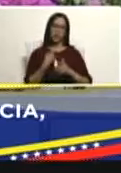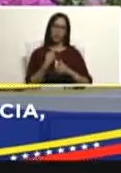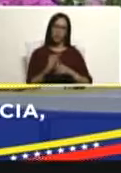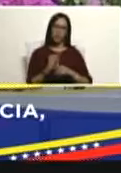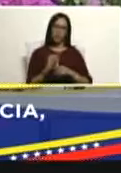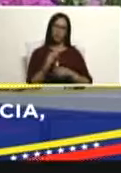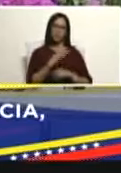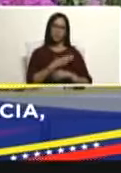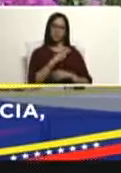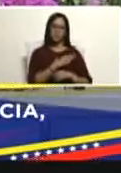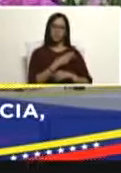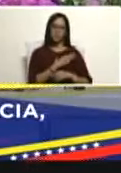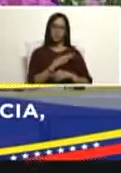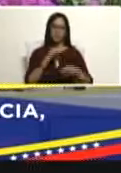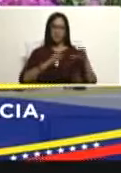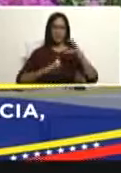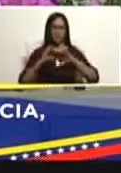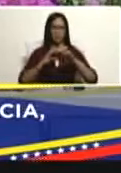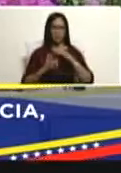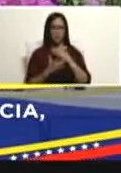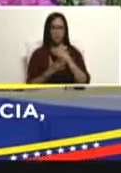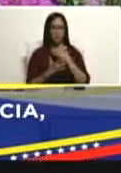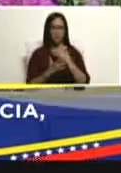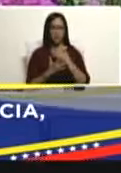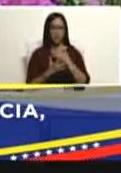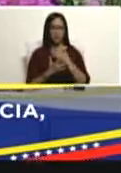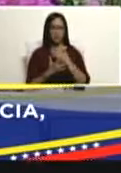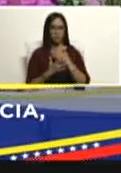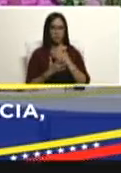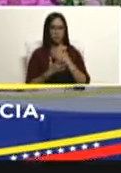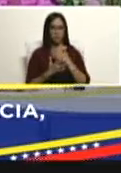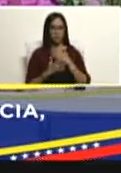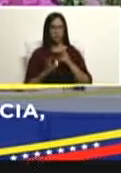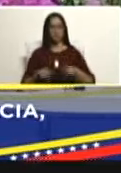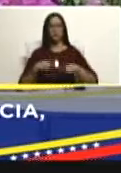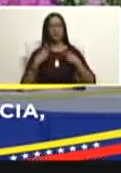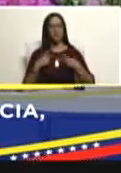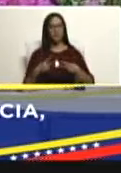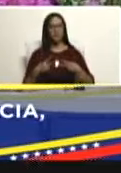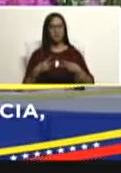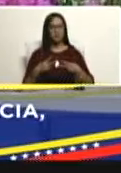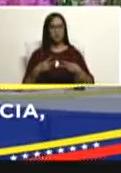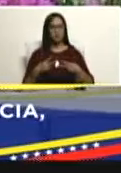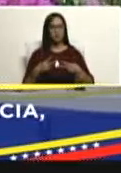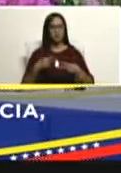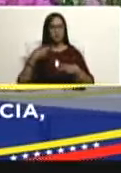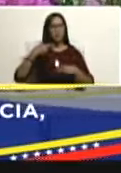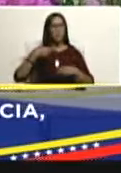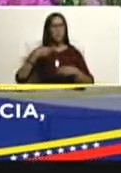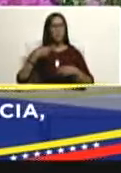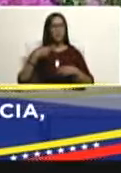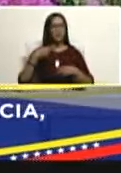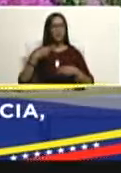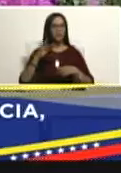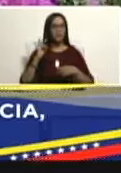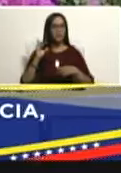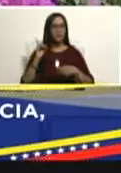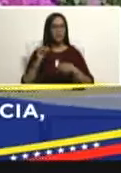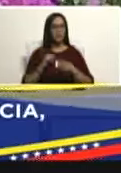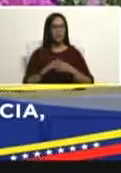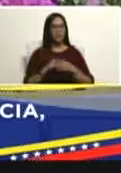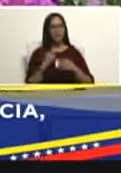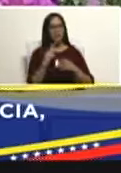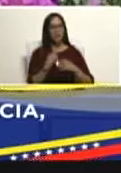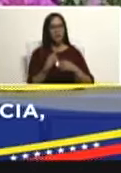gran misión, ciencia, tecnología, innovación, Humberto Fernández Morán,